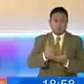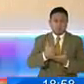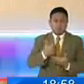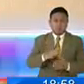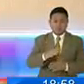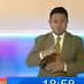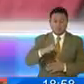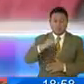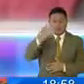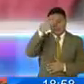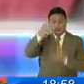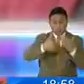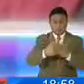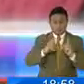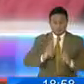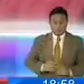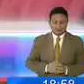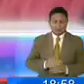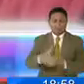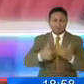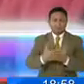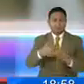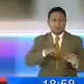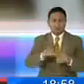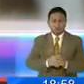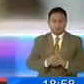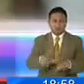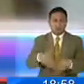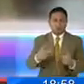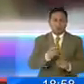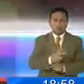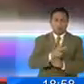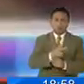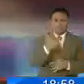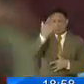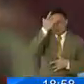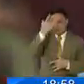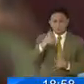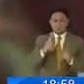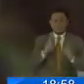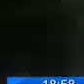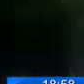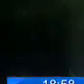cáncer. Más adelante les contamos cómo puede prevenir esta terrible enfermedad.